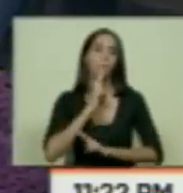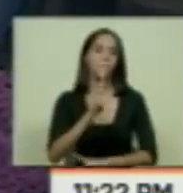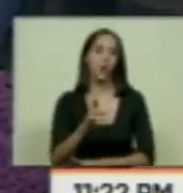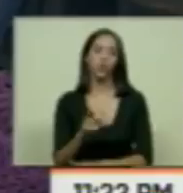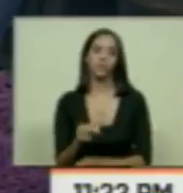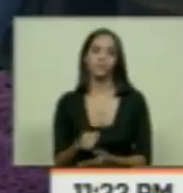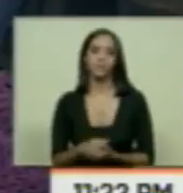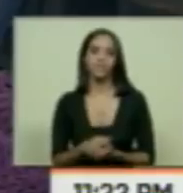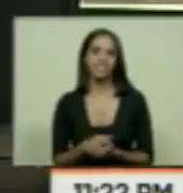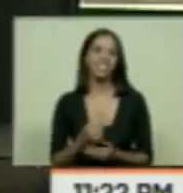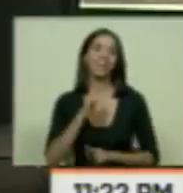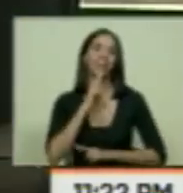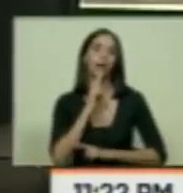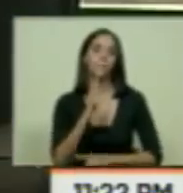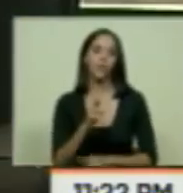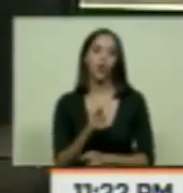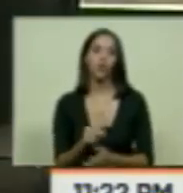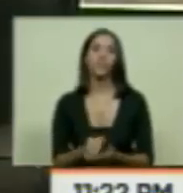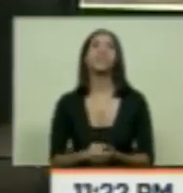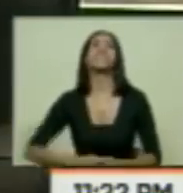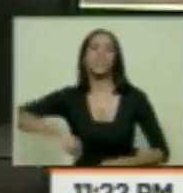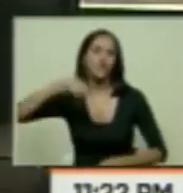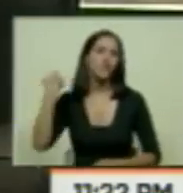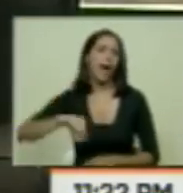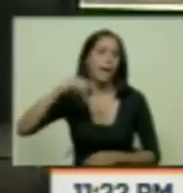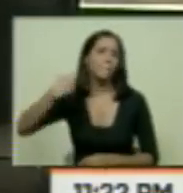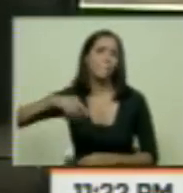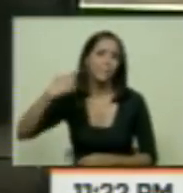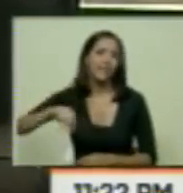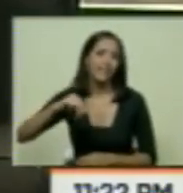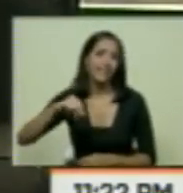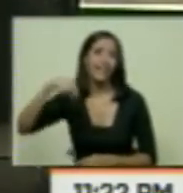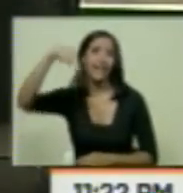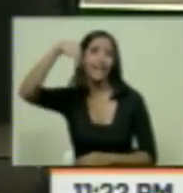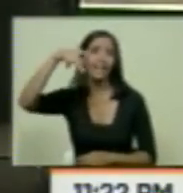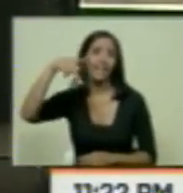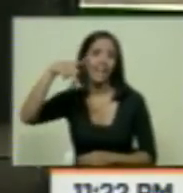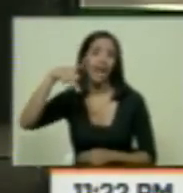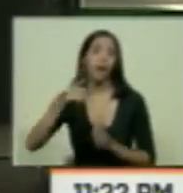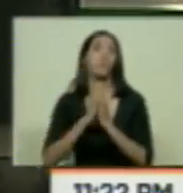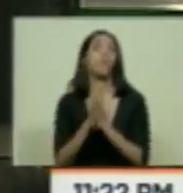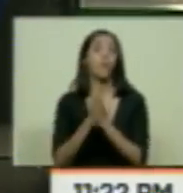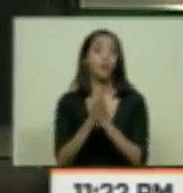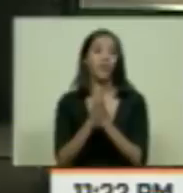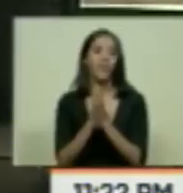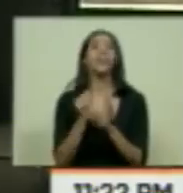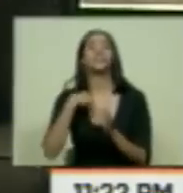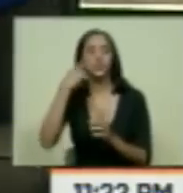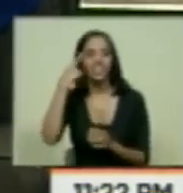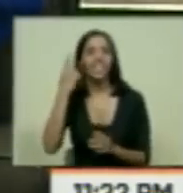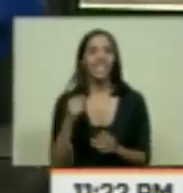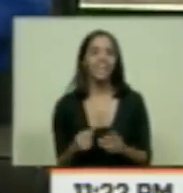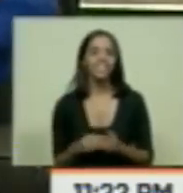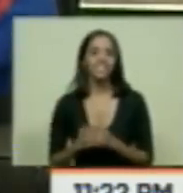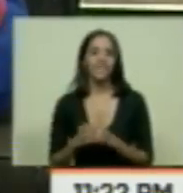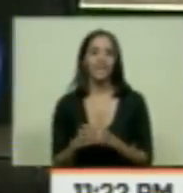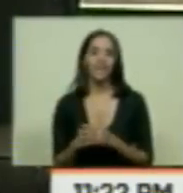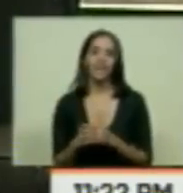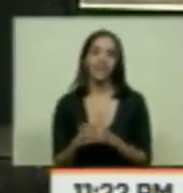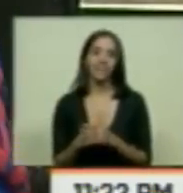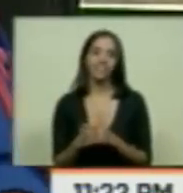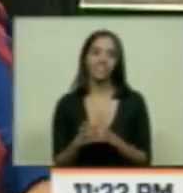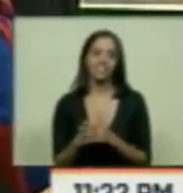hop, le respondió y le dio una pela a NK Profeta, por favor. Yo sé que ese muchacho estaba por allá en el